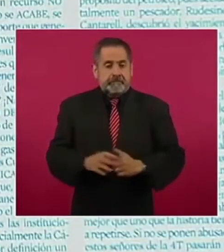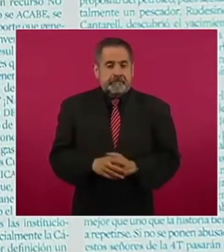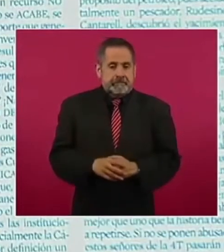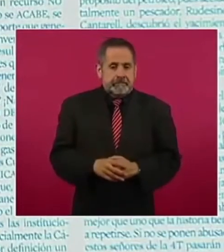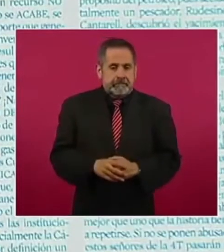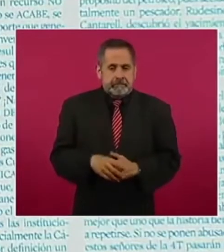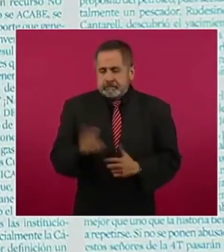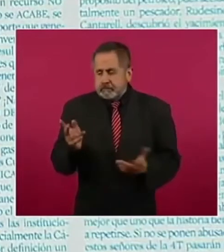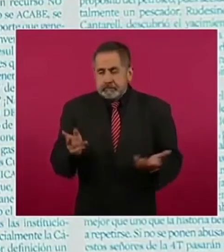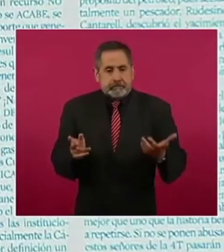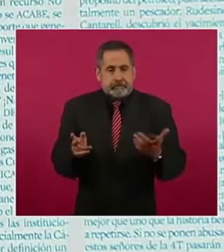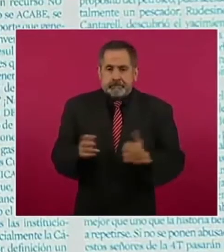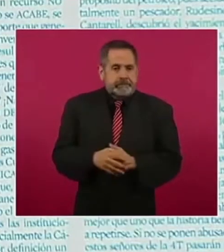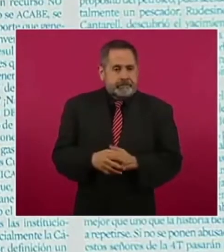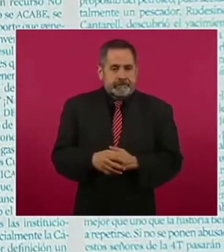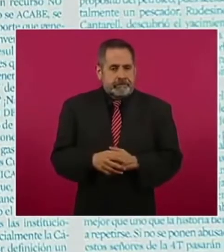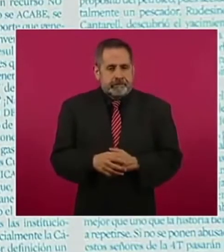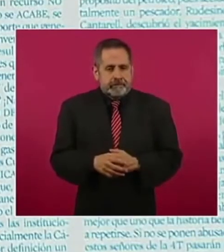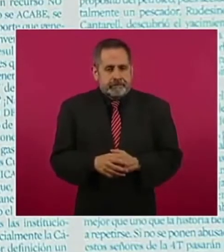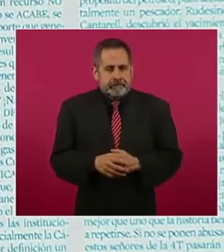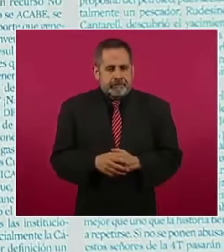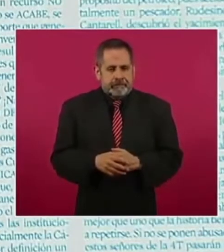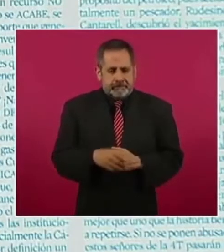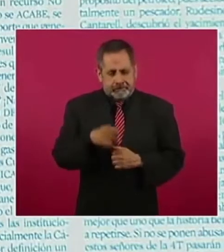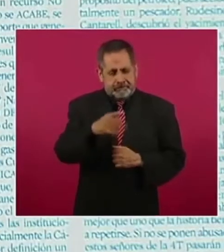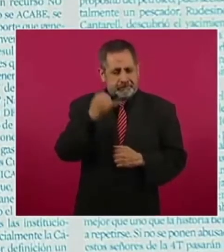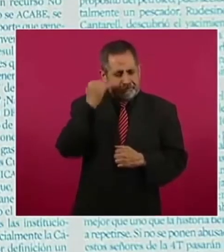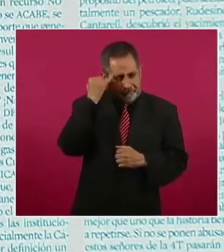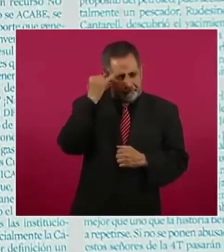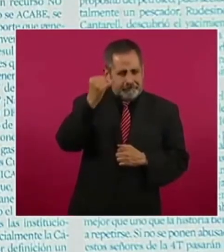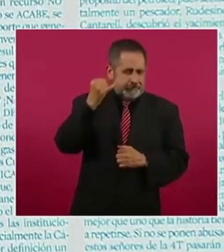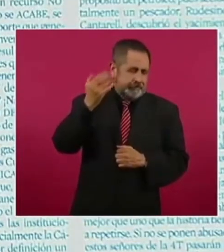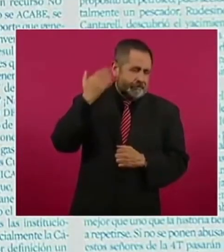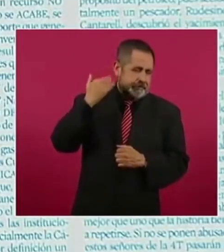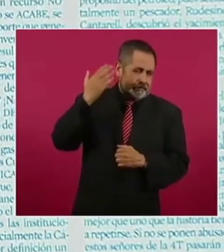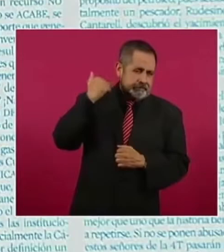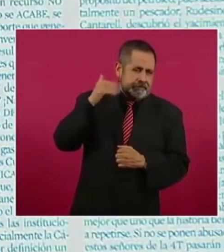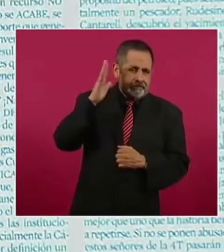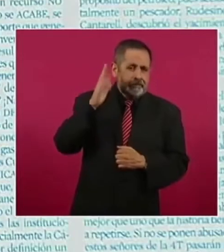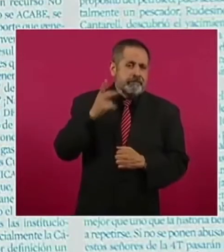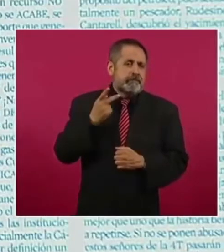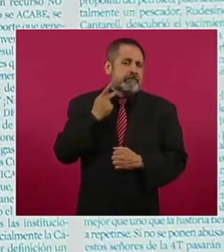¿Pero ustedes creen que esa política